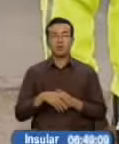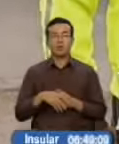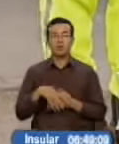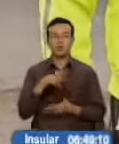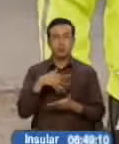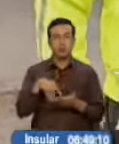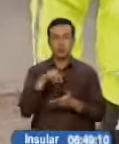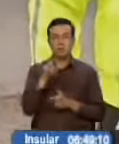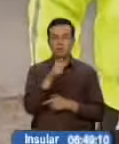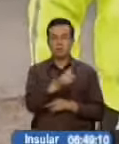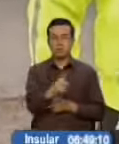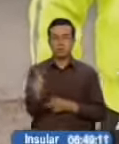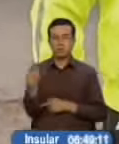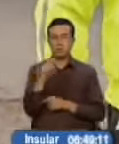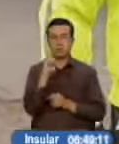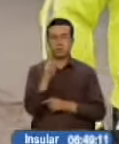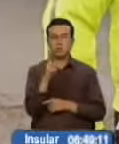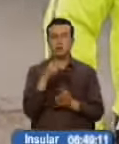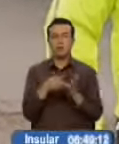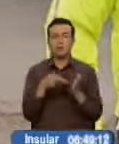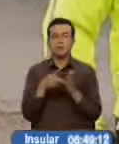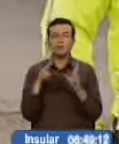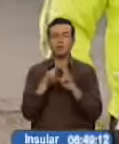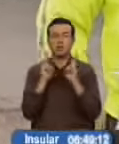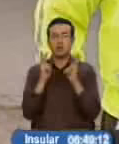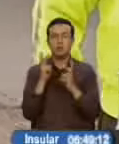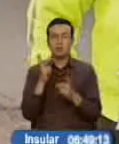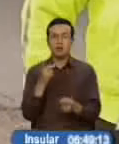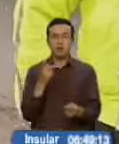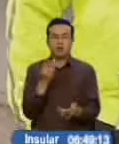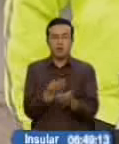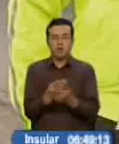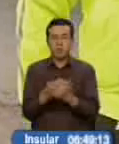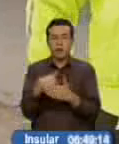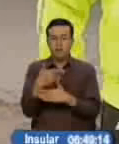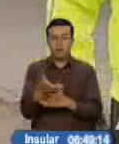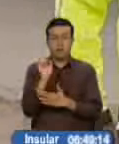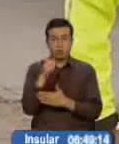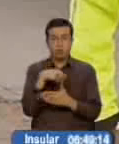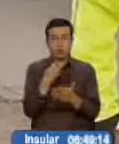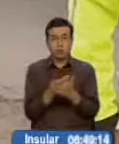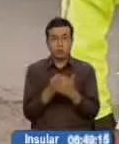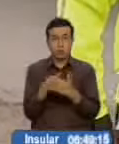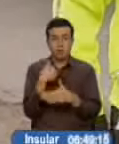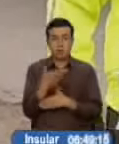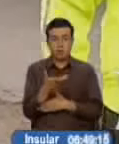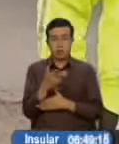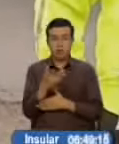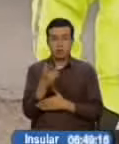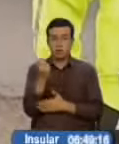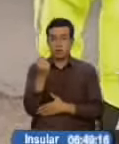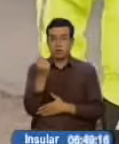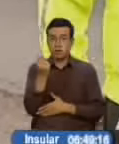nuestros televidentes. ¿Qué hacer con el tema de la reventa? ¿Se puede acceder a un precio